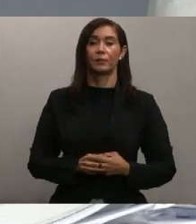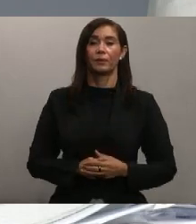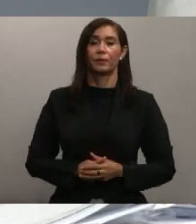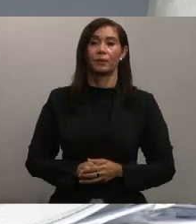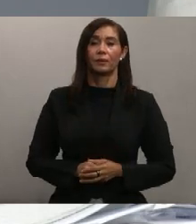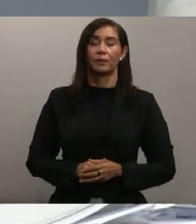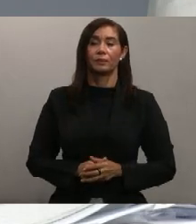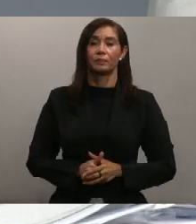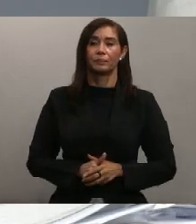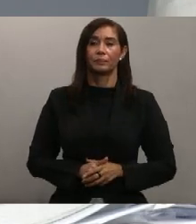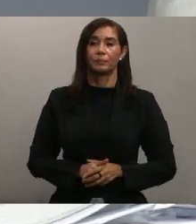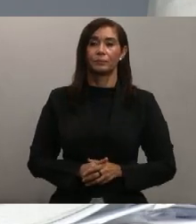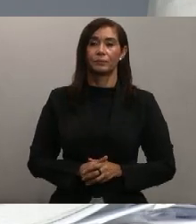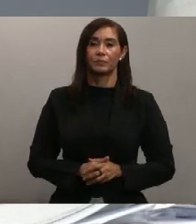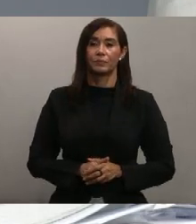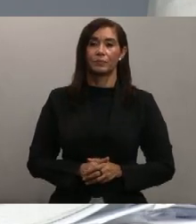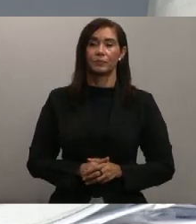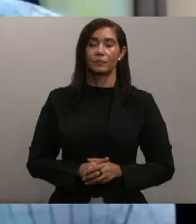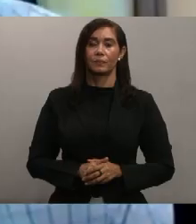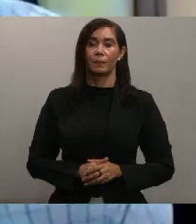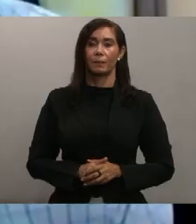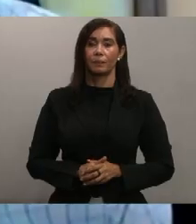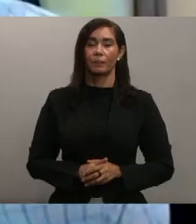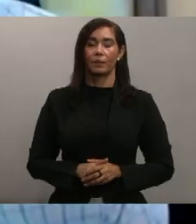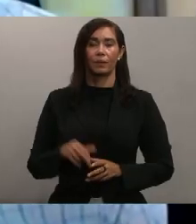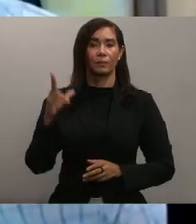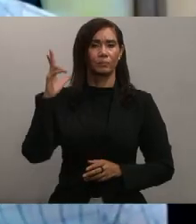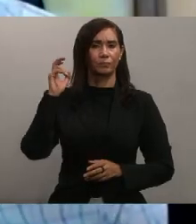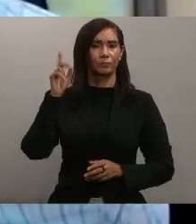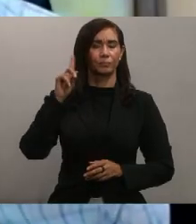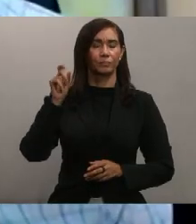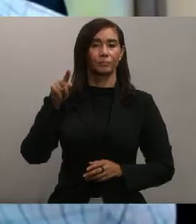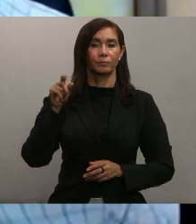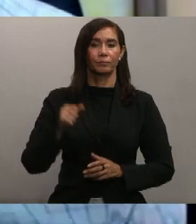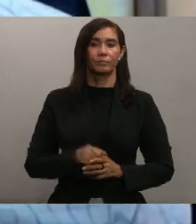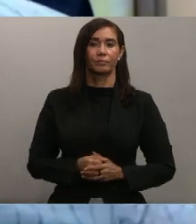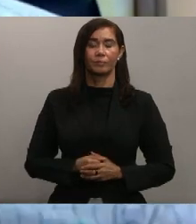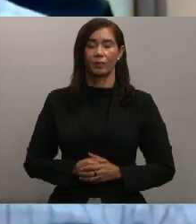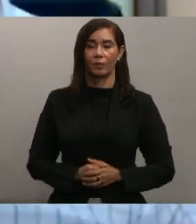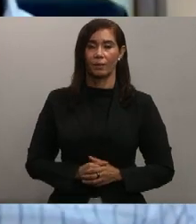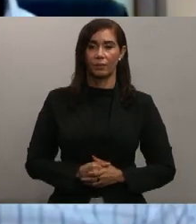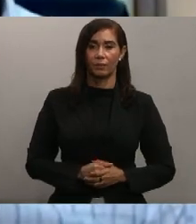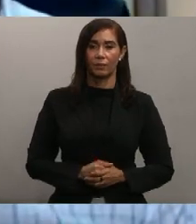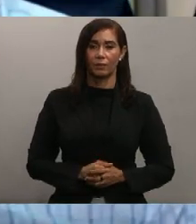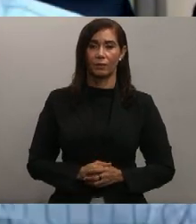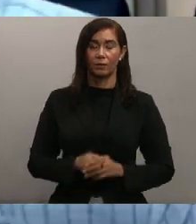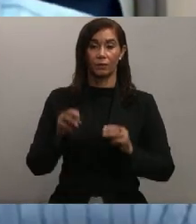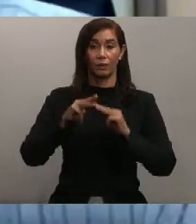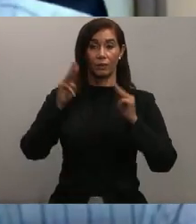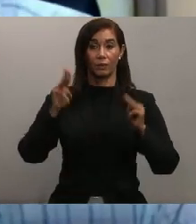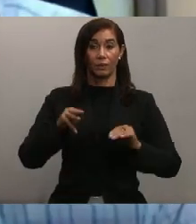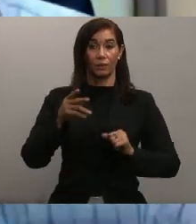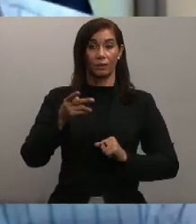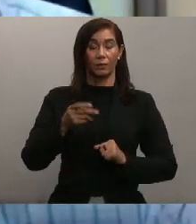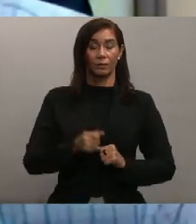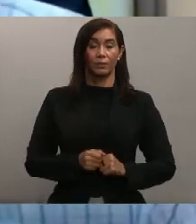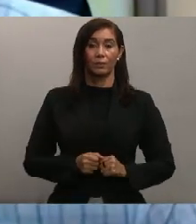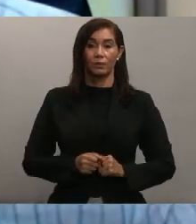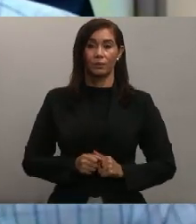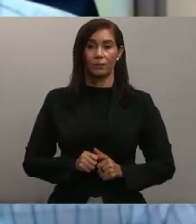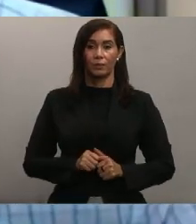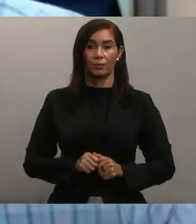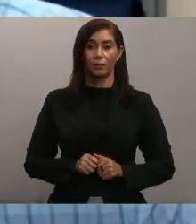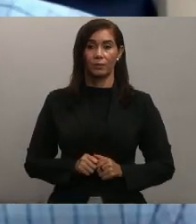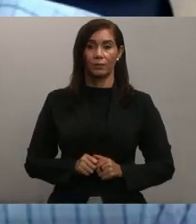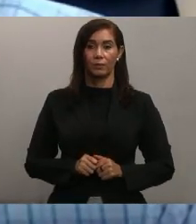Tu micrófono. Sí, está bien, ¿me escucha ahí? Sí. Bien. Ministro, hemos visto